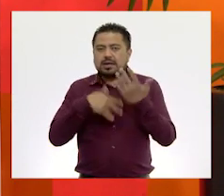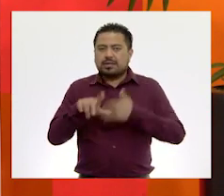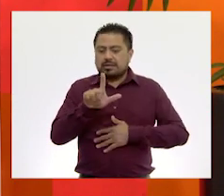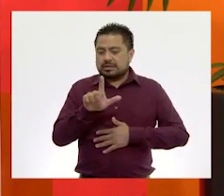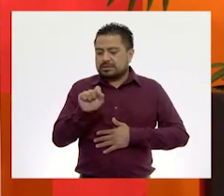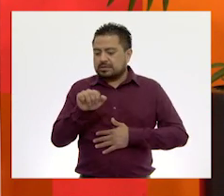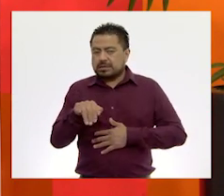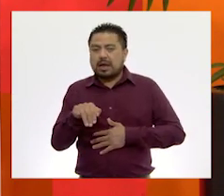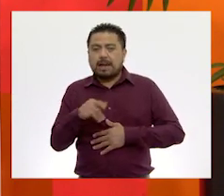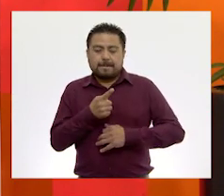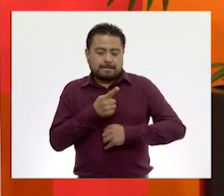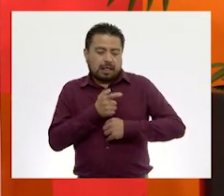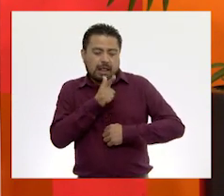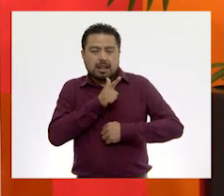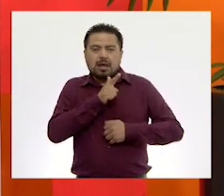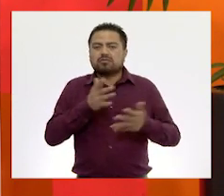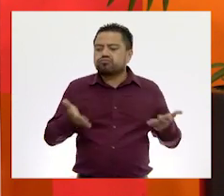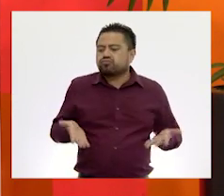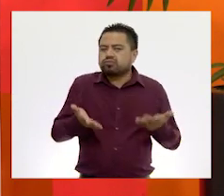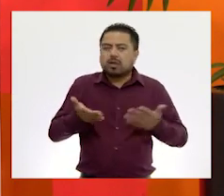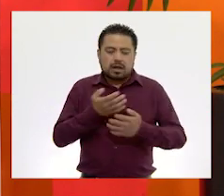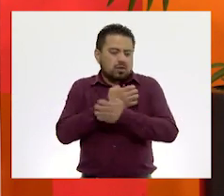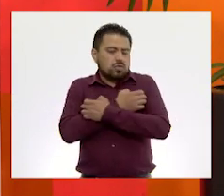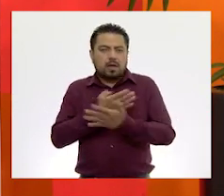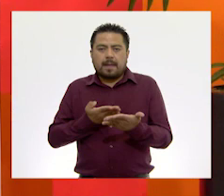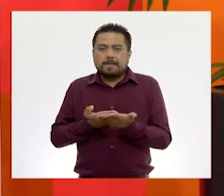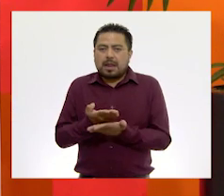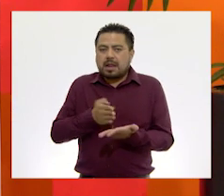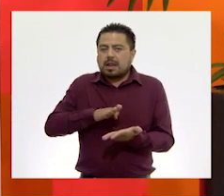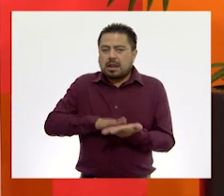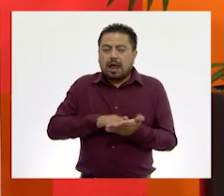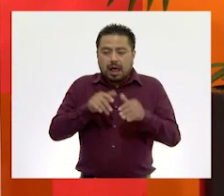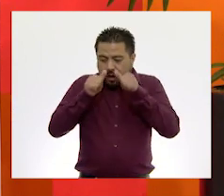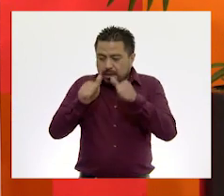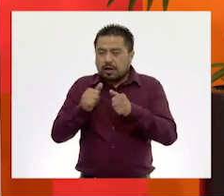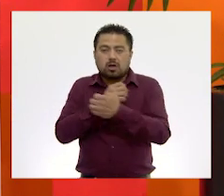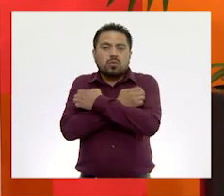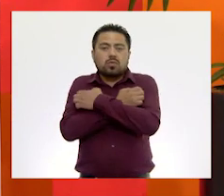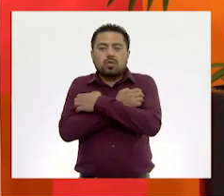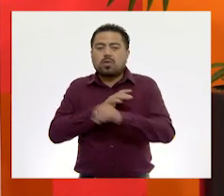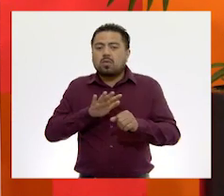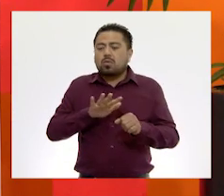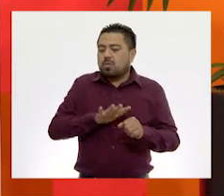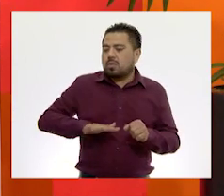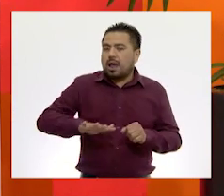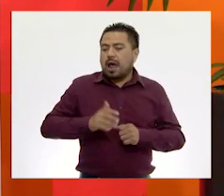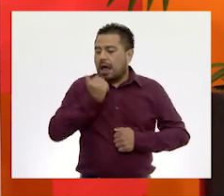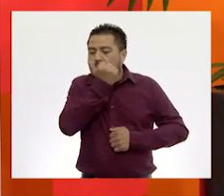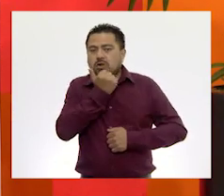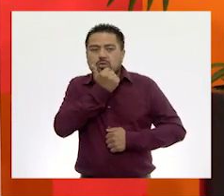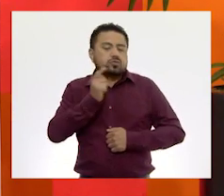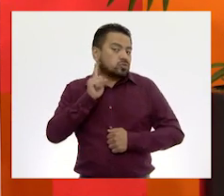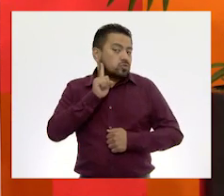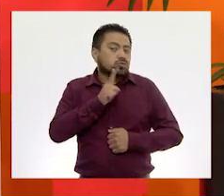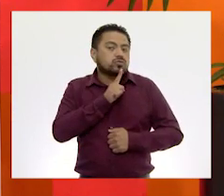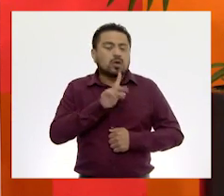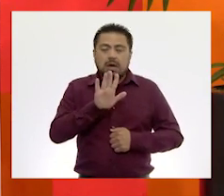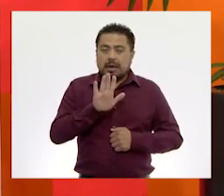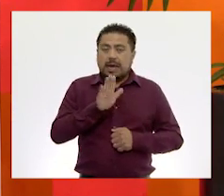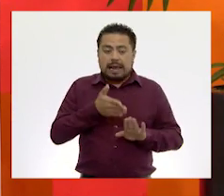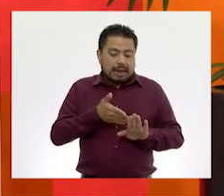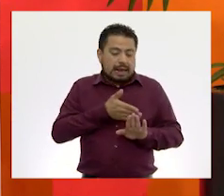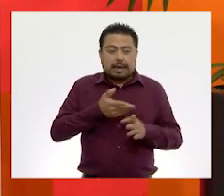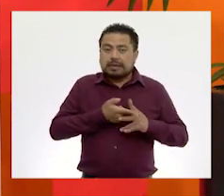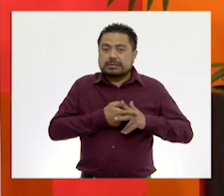como primera lengua y promover la educación bilingüe en la atención educativa de las y los alumnos sordos. Pero antes